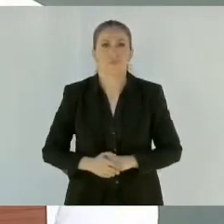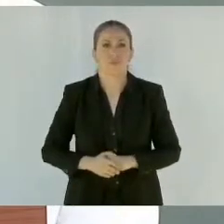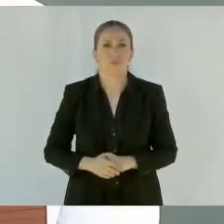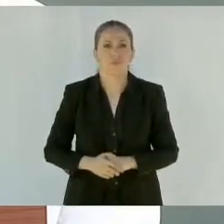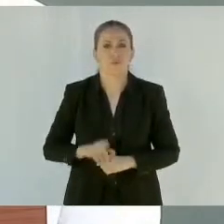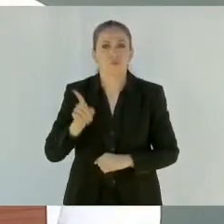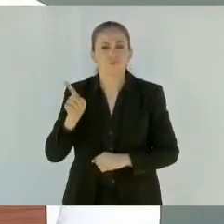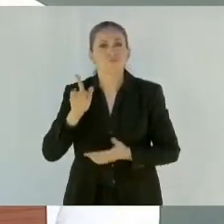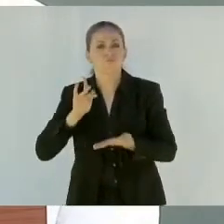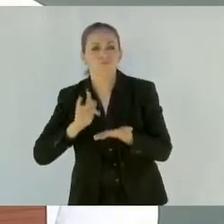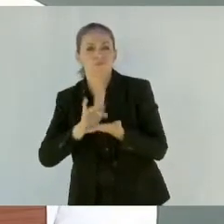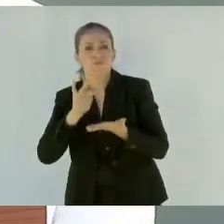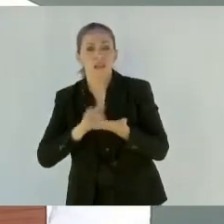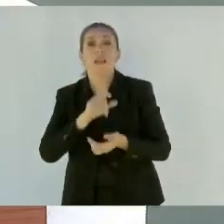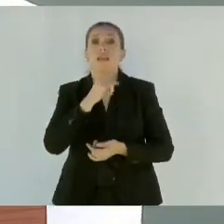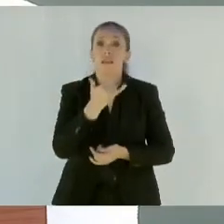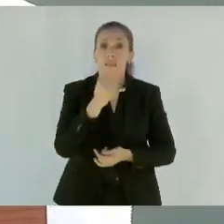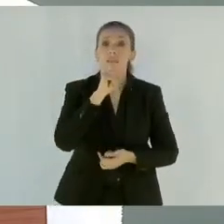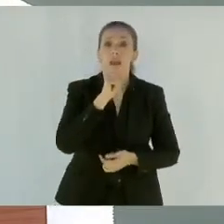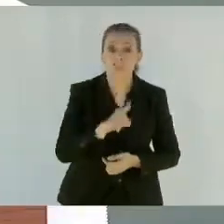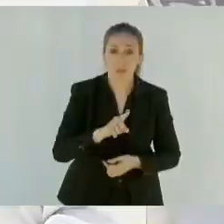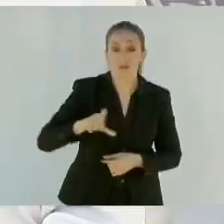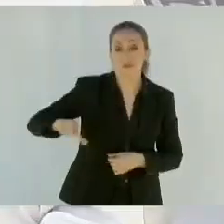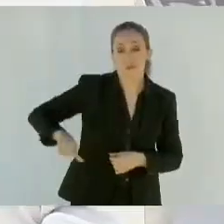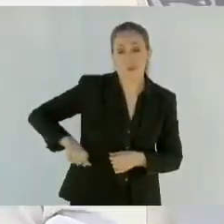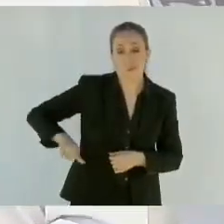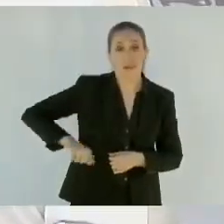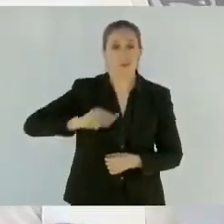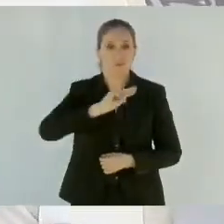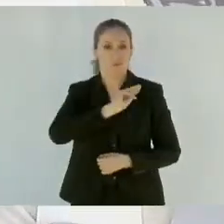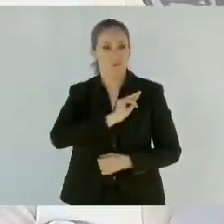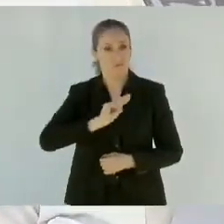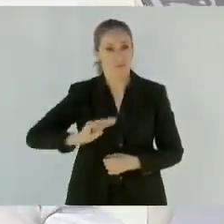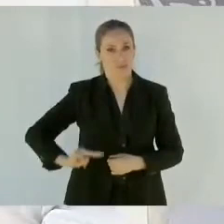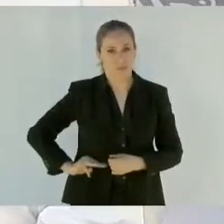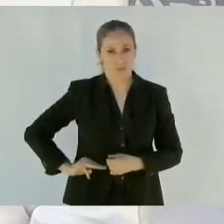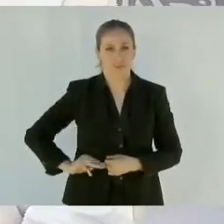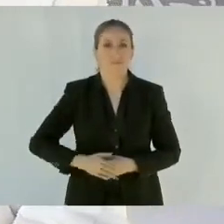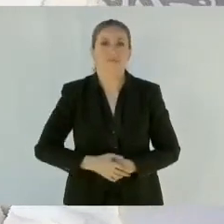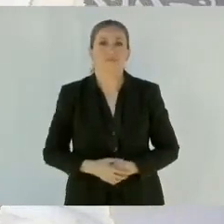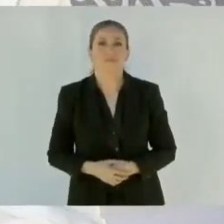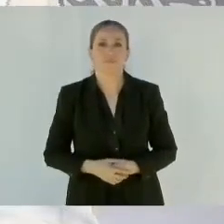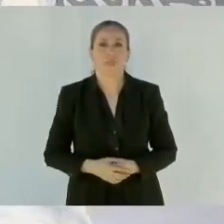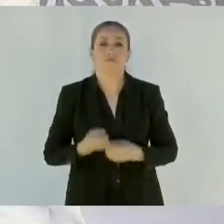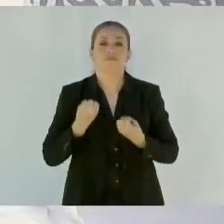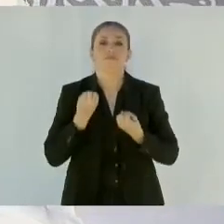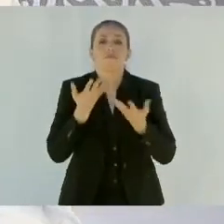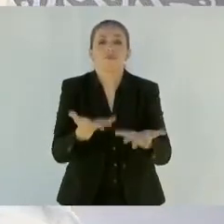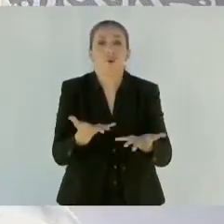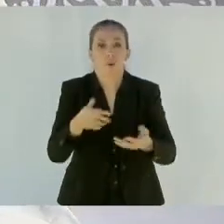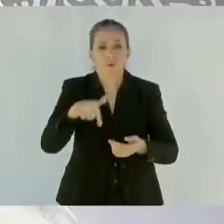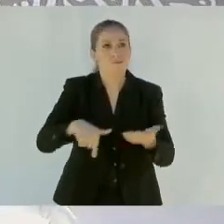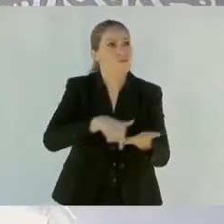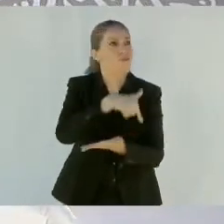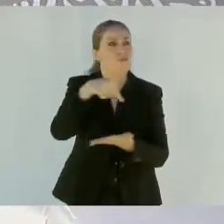destacada el gobierno municipal, que aporta el terreno.